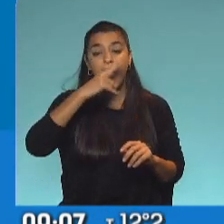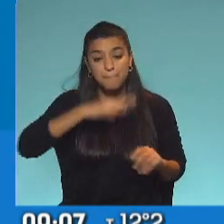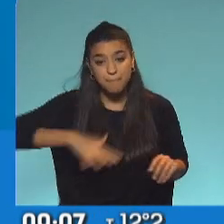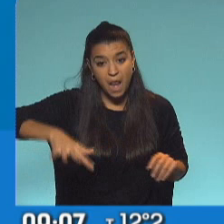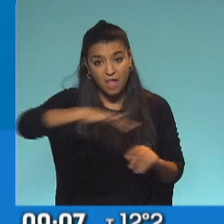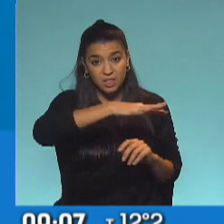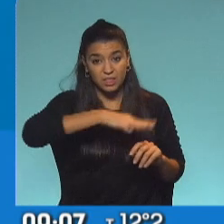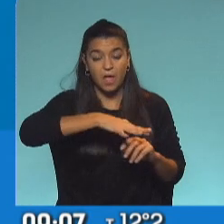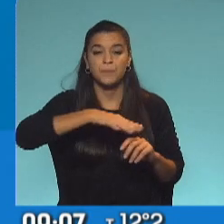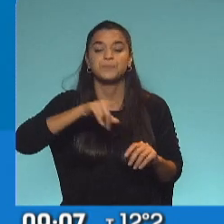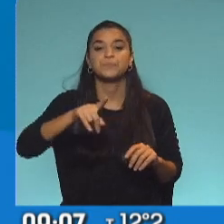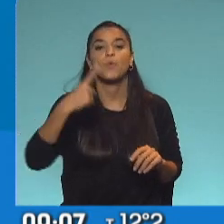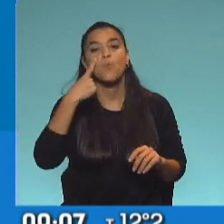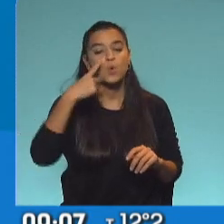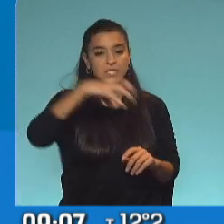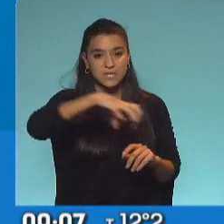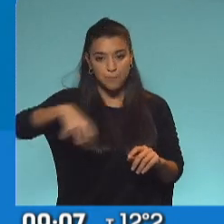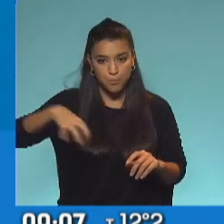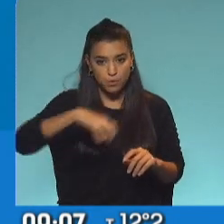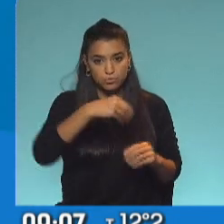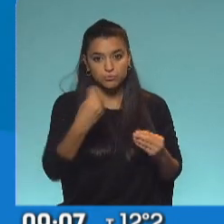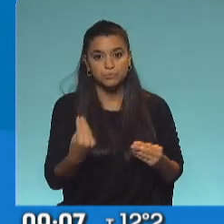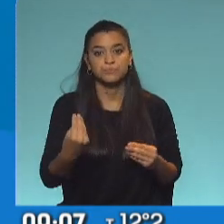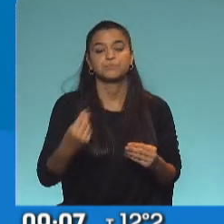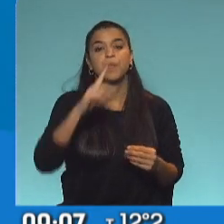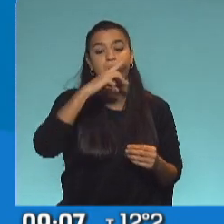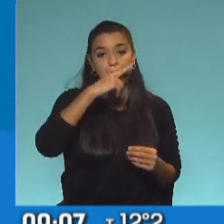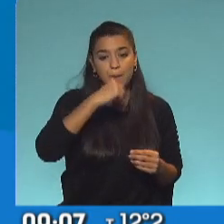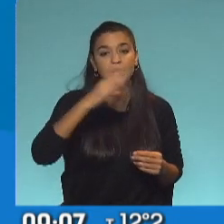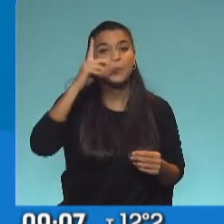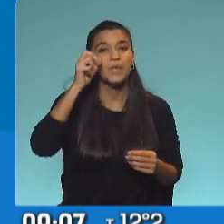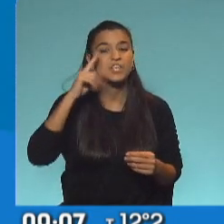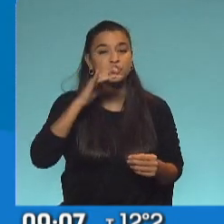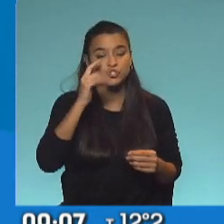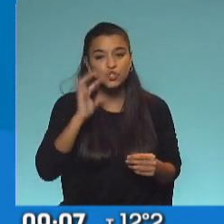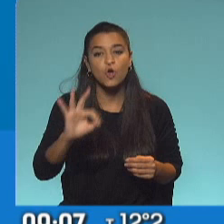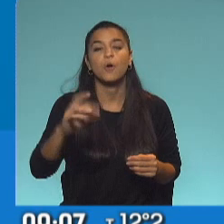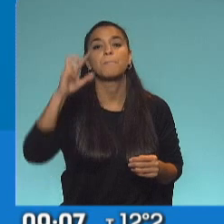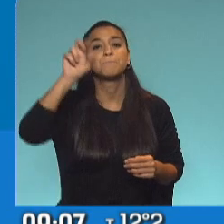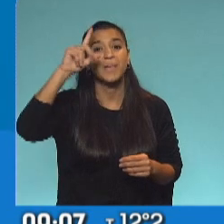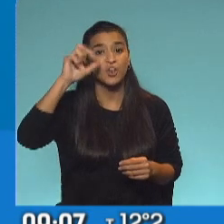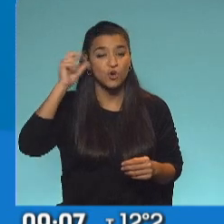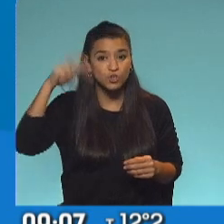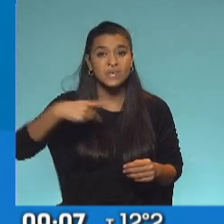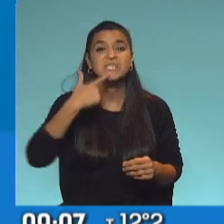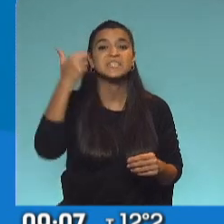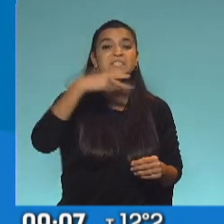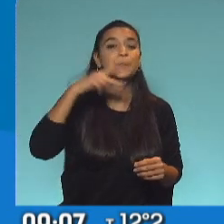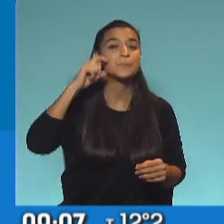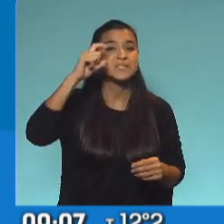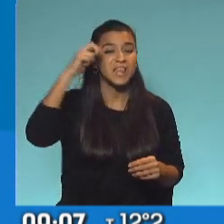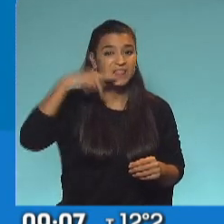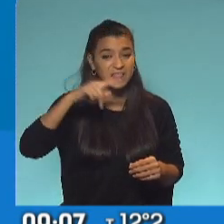alrededores los municipios afectados son la plata berisso presidente perón san vicente y cañuelas